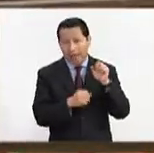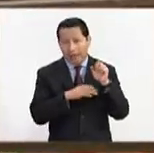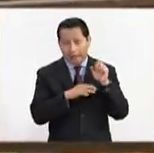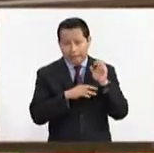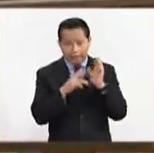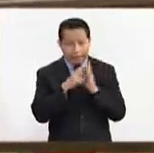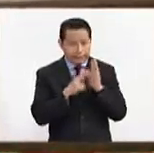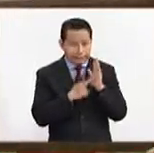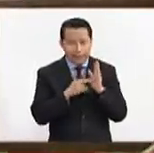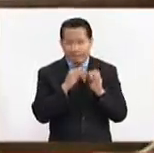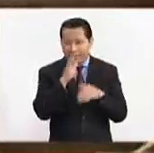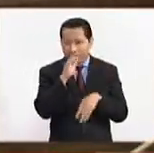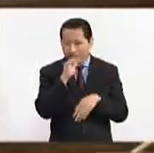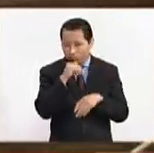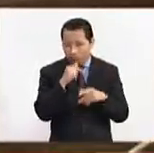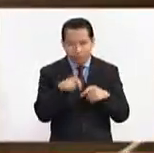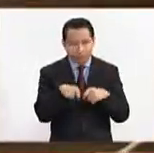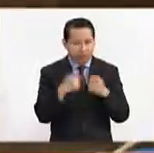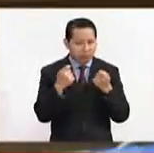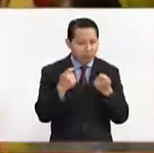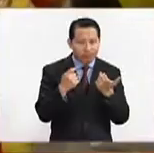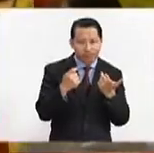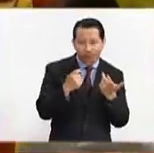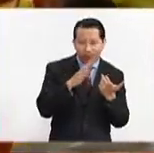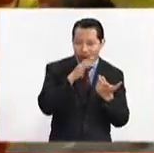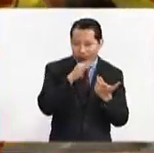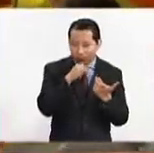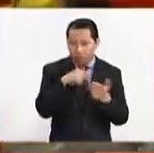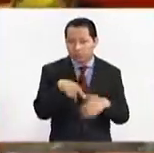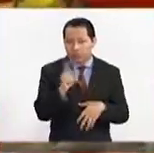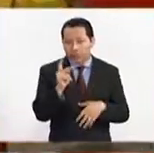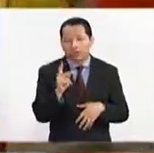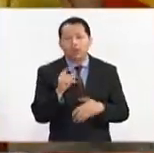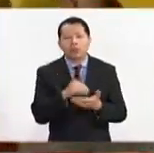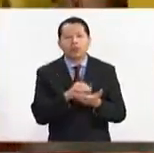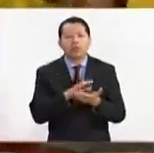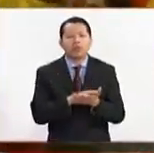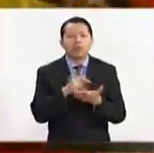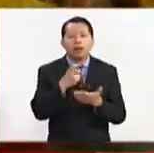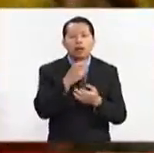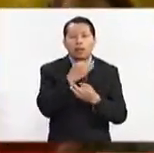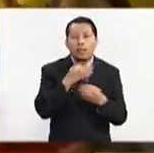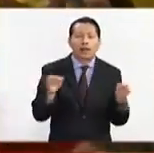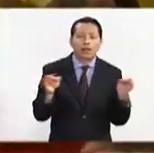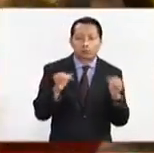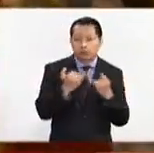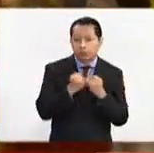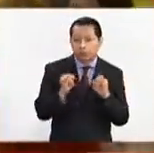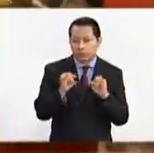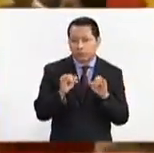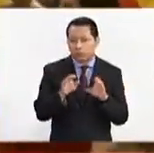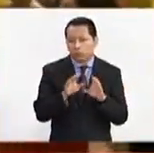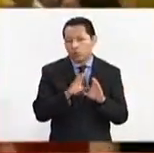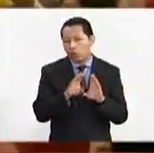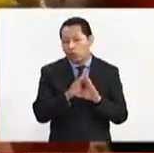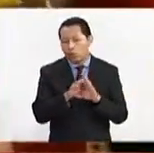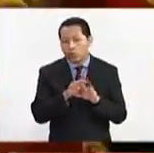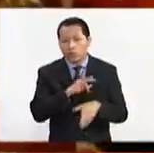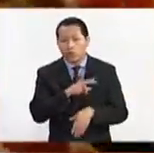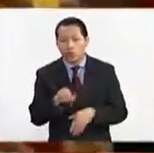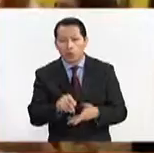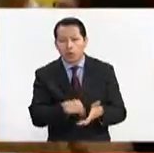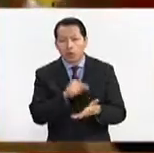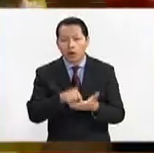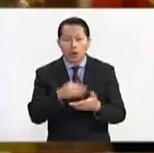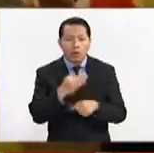no pueden violarse de cualquier forma. Pero en todo caso esa declaración unilateral de independencia nos lleva a un escenario que